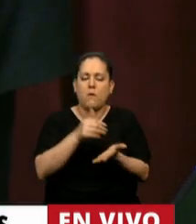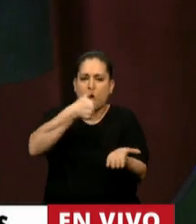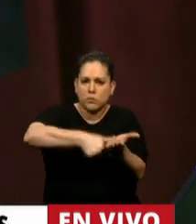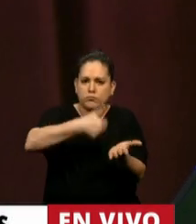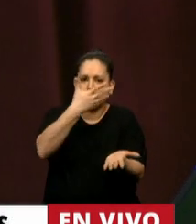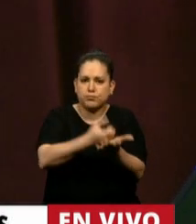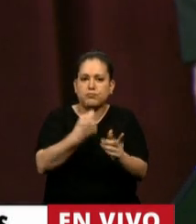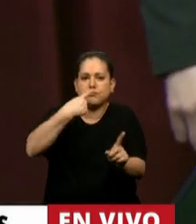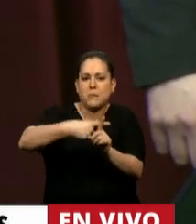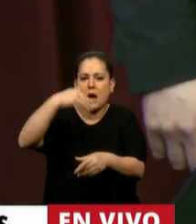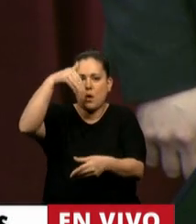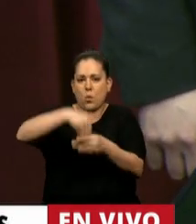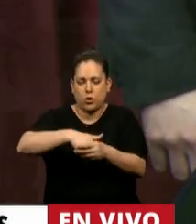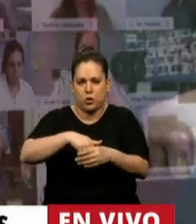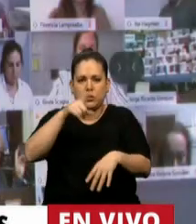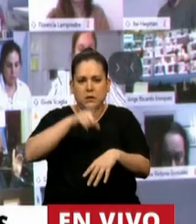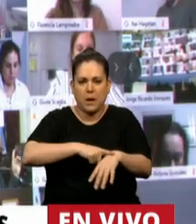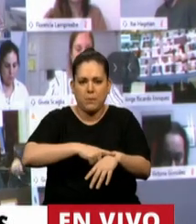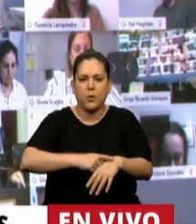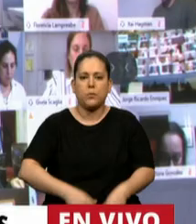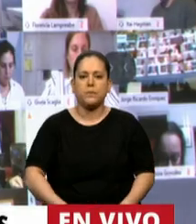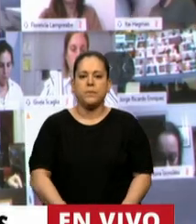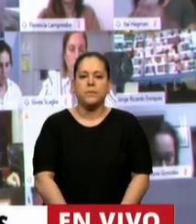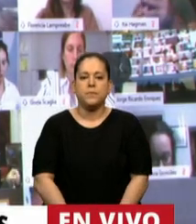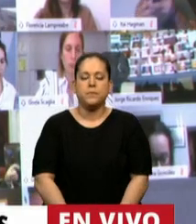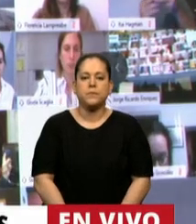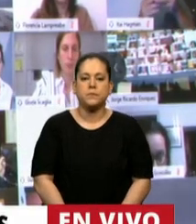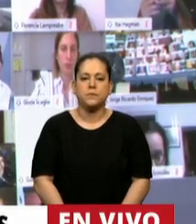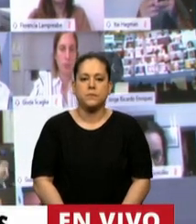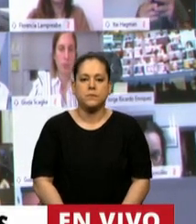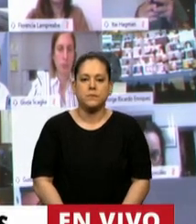voto tiempo Qué día